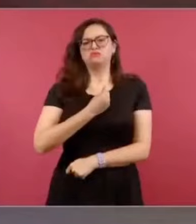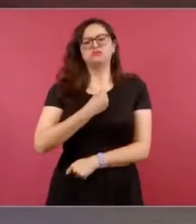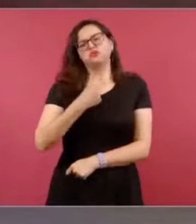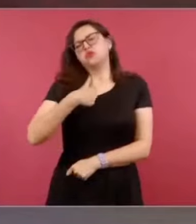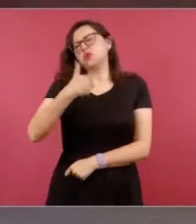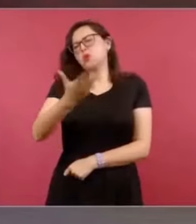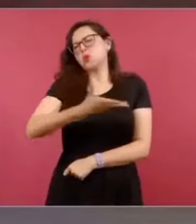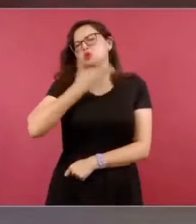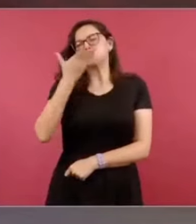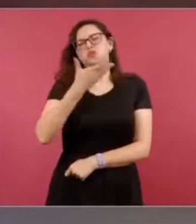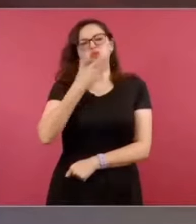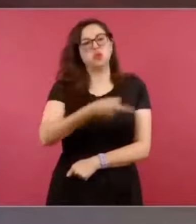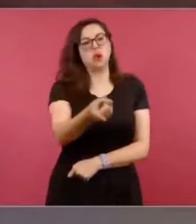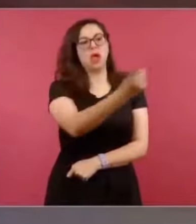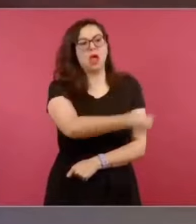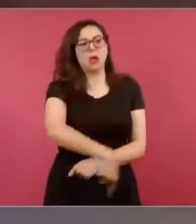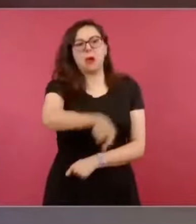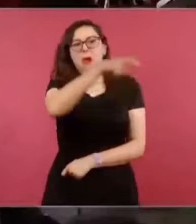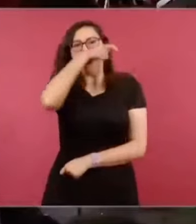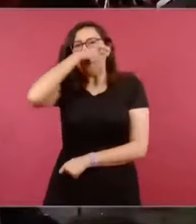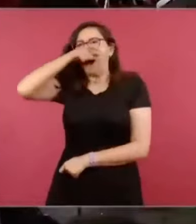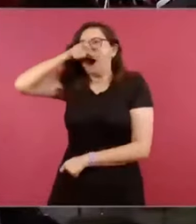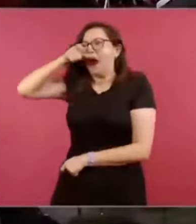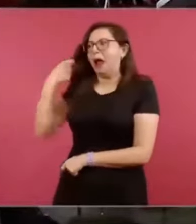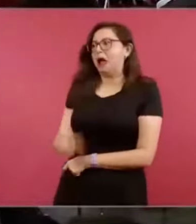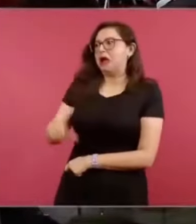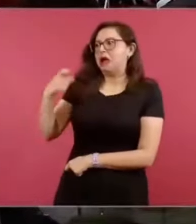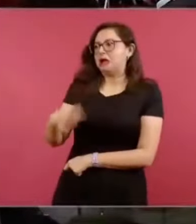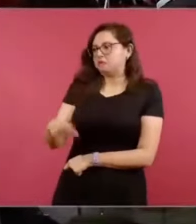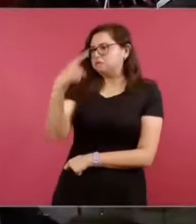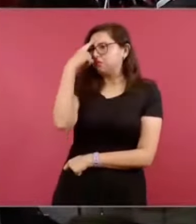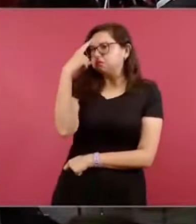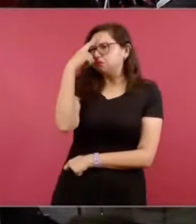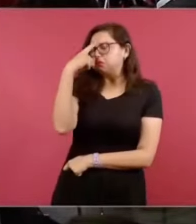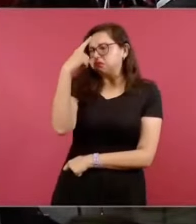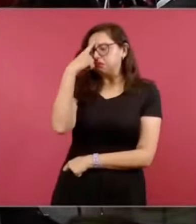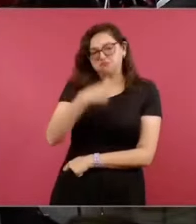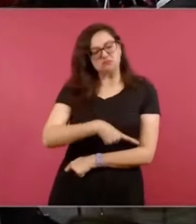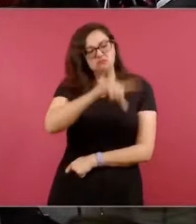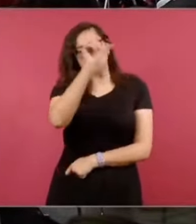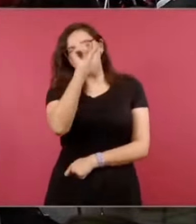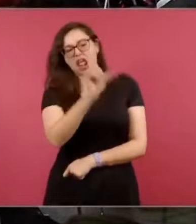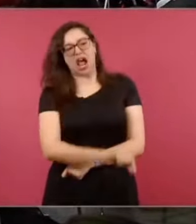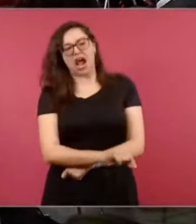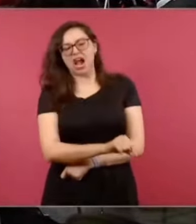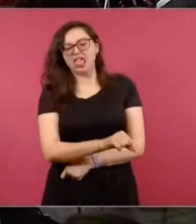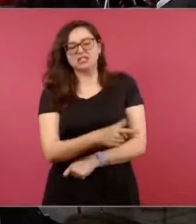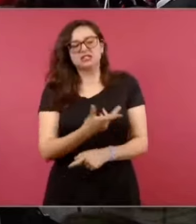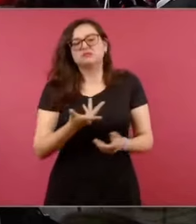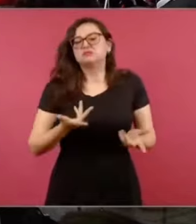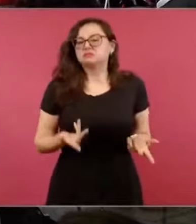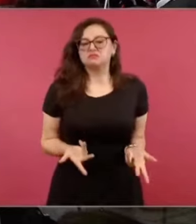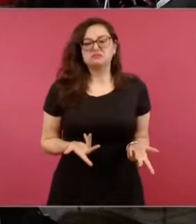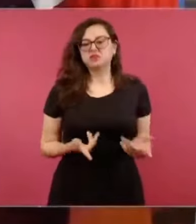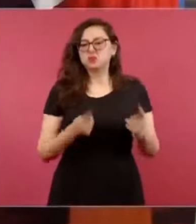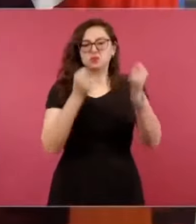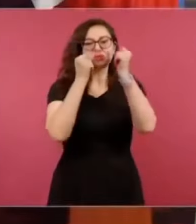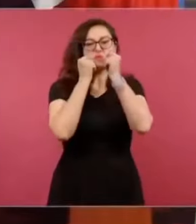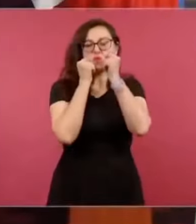pero a lo mejor hacia adelante no hay posibilidad.